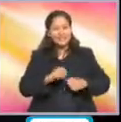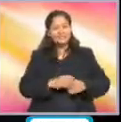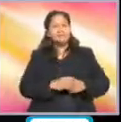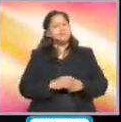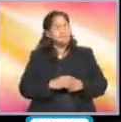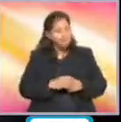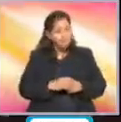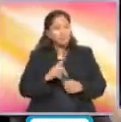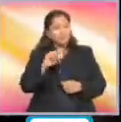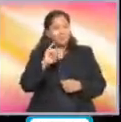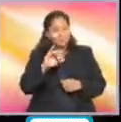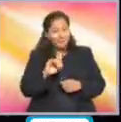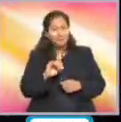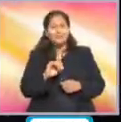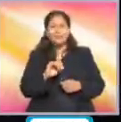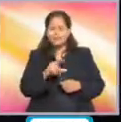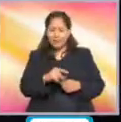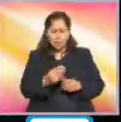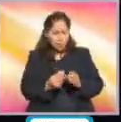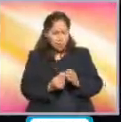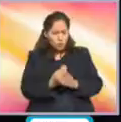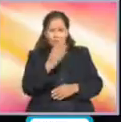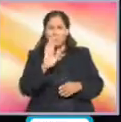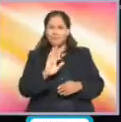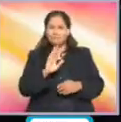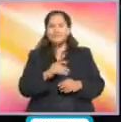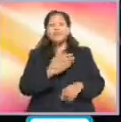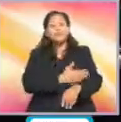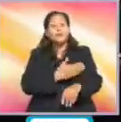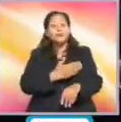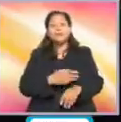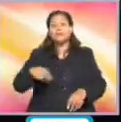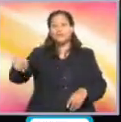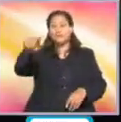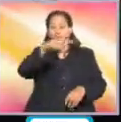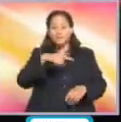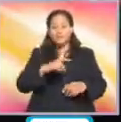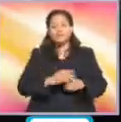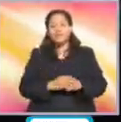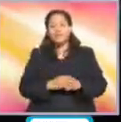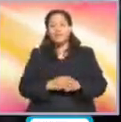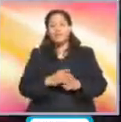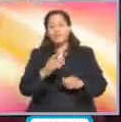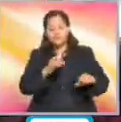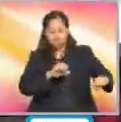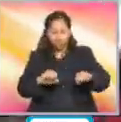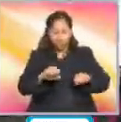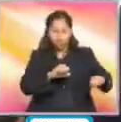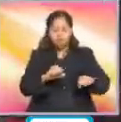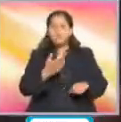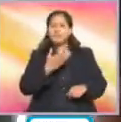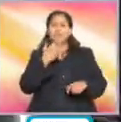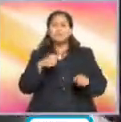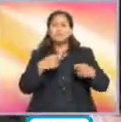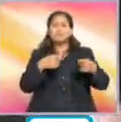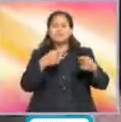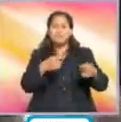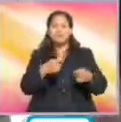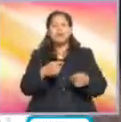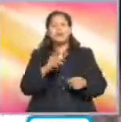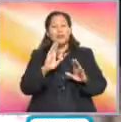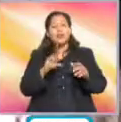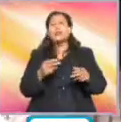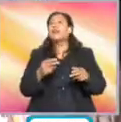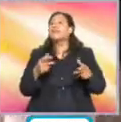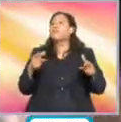Ya vio, tío Alberto, y quedan como nuevos. Y los compañeros daceadores del calzado, pues de tradición también. Ya le mostré un